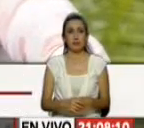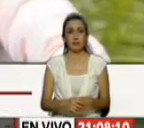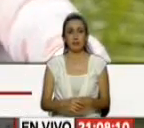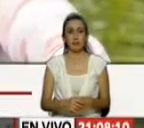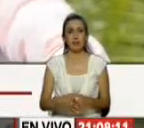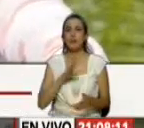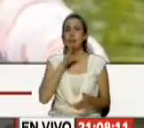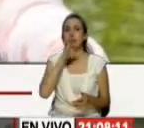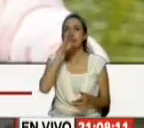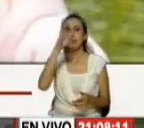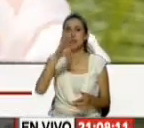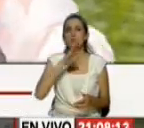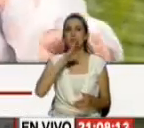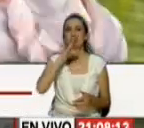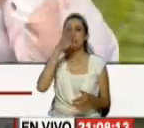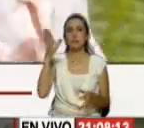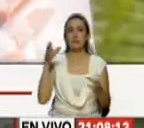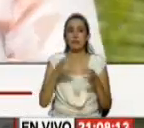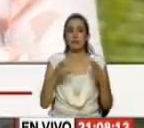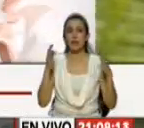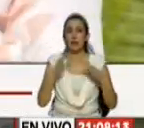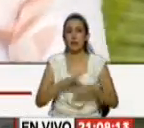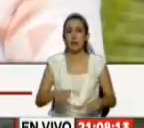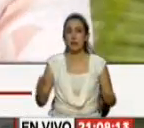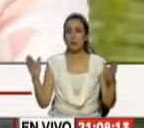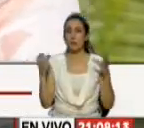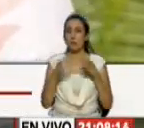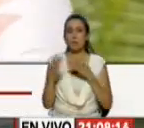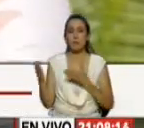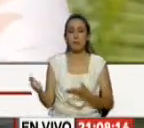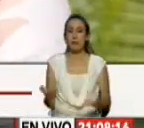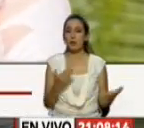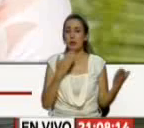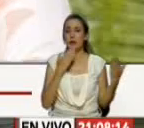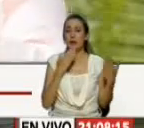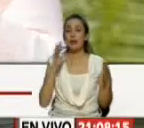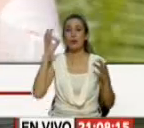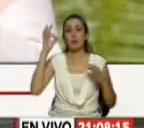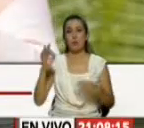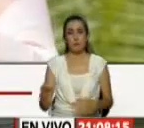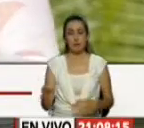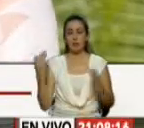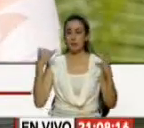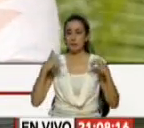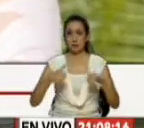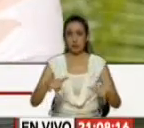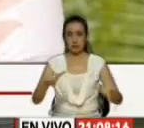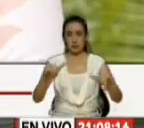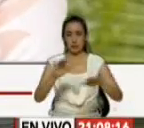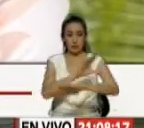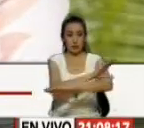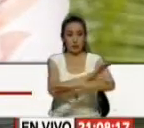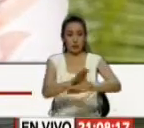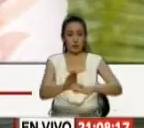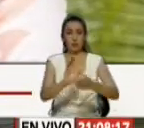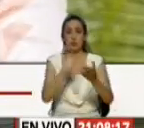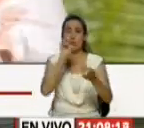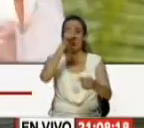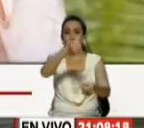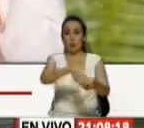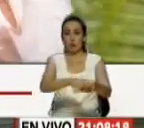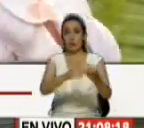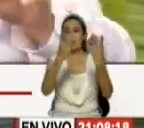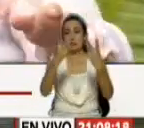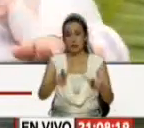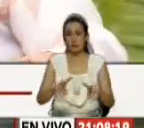Siempre tendremos presentes que todavía hay tareas pendientes que cumplir con nuestros afiliados y con nuestros jubilados,